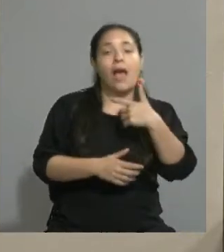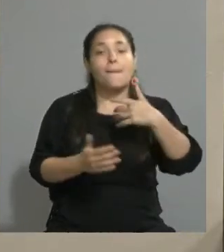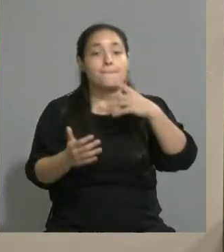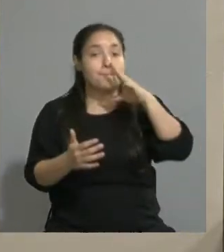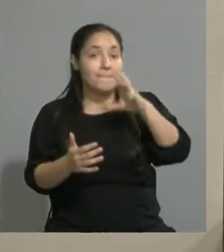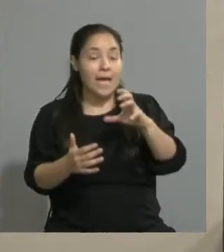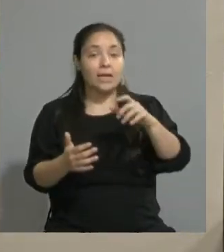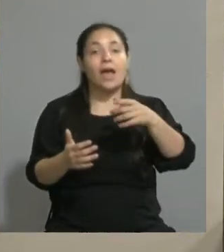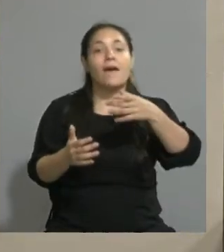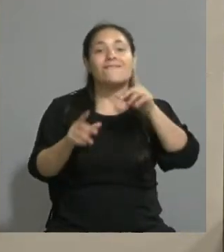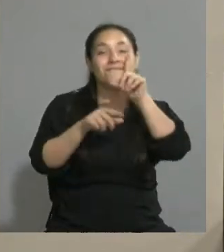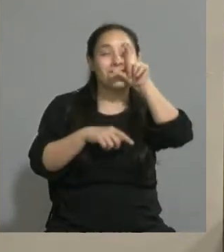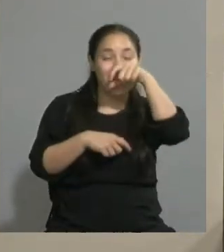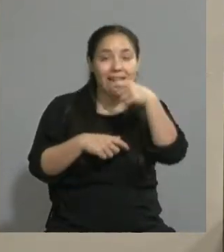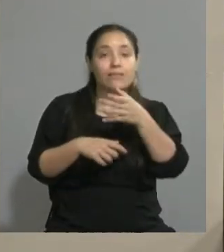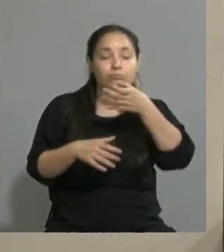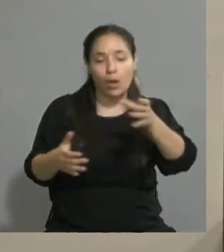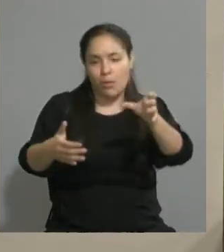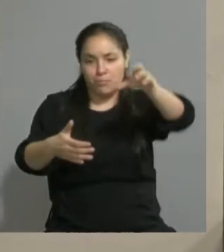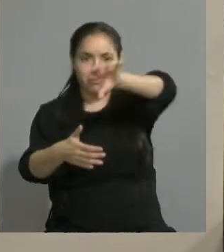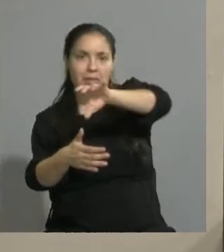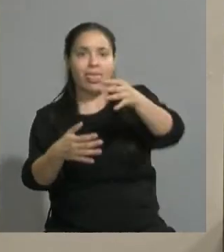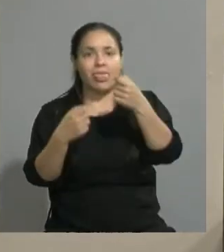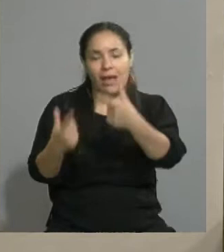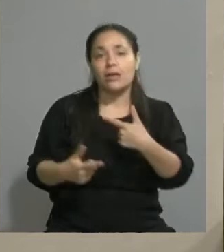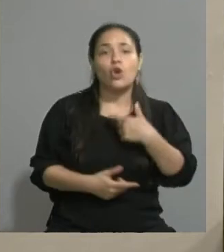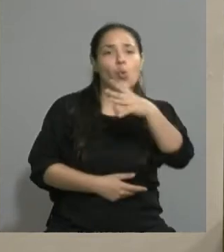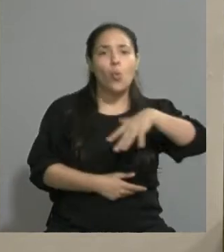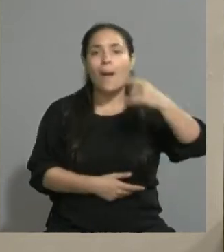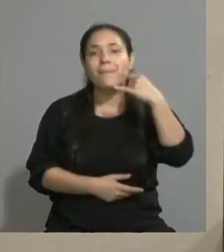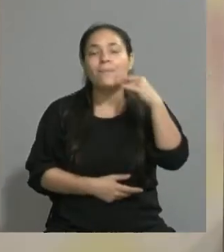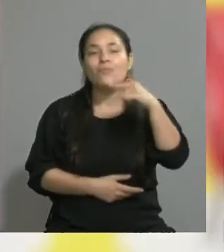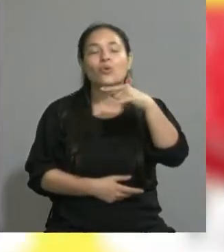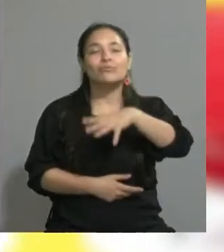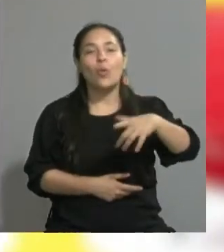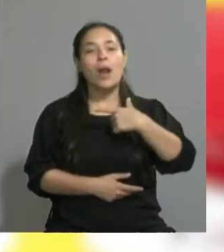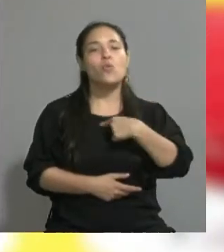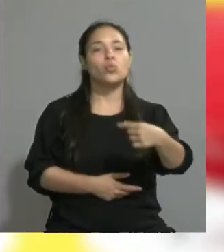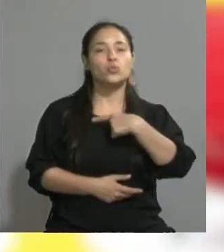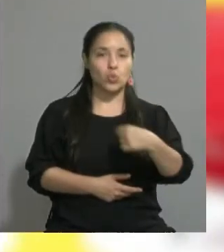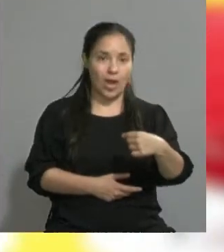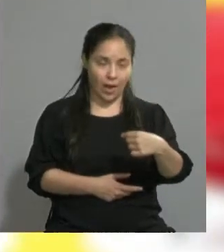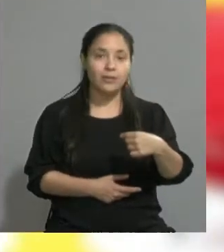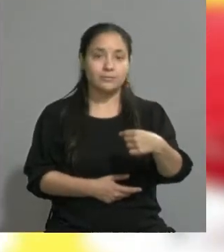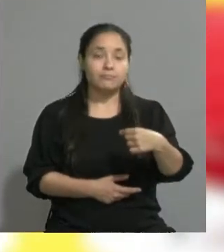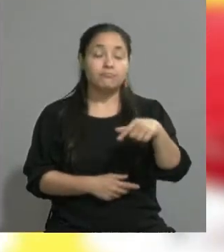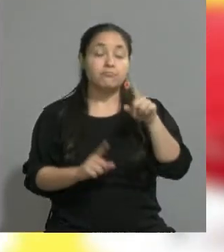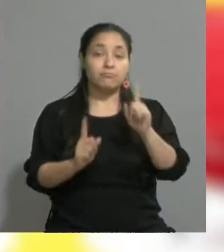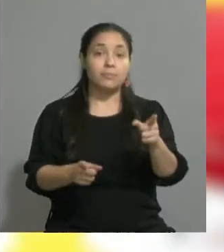Esto pasó en Mendoza, pasó en Maipú, en Luzuriaga, porque es, según lo que nos contaron, son vecinos de ahí, de la zona